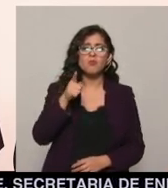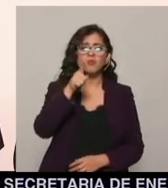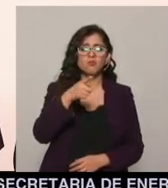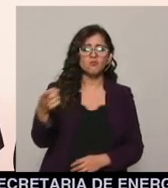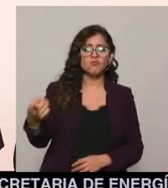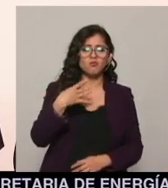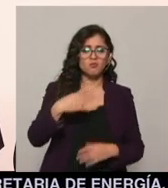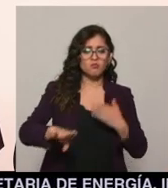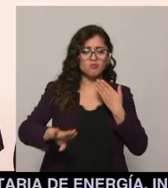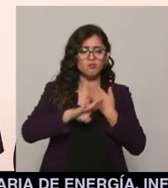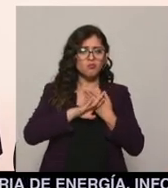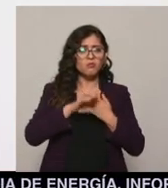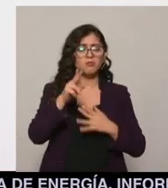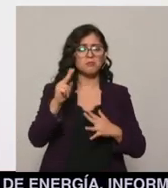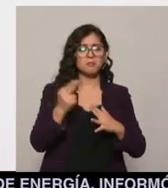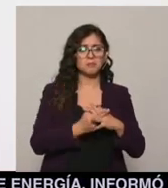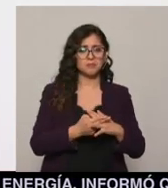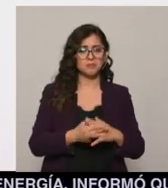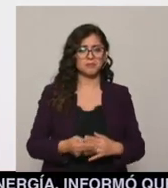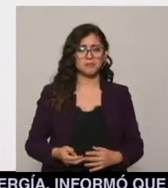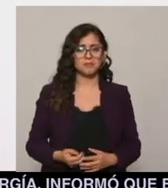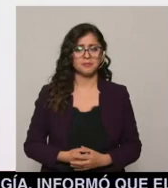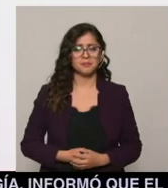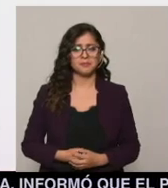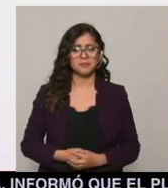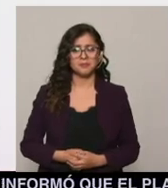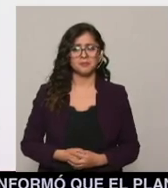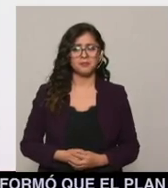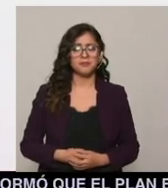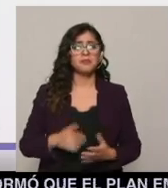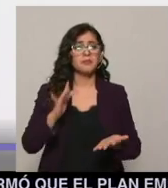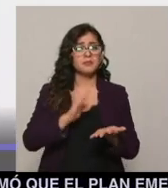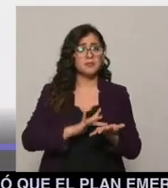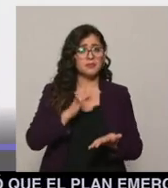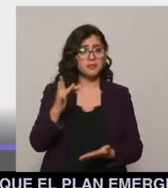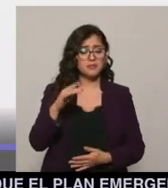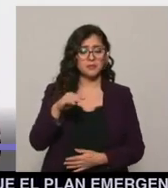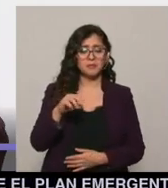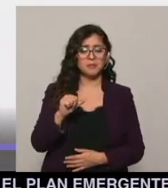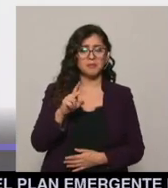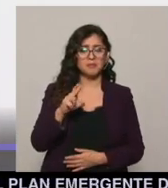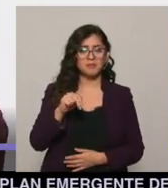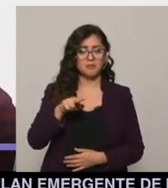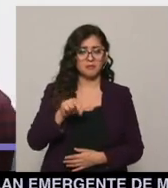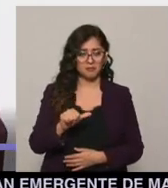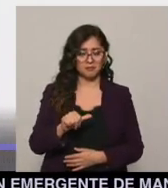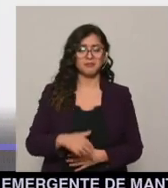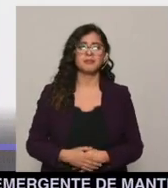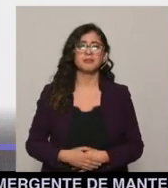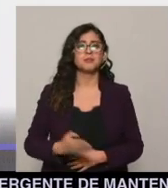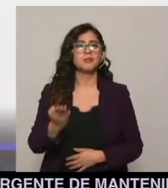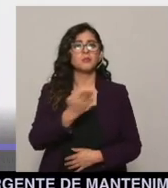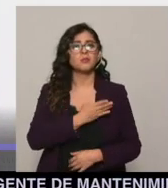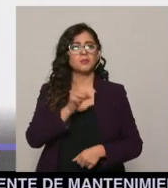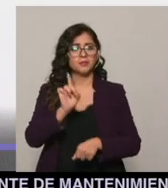estas amenazas de muerte? Gracias, Mariana, y buenos días. Creo que,